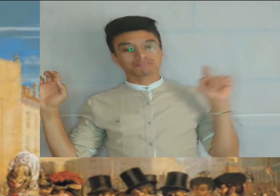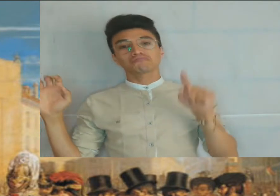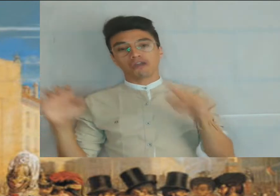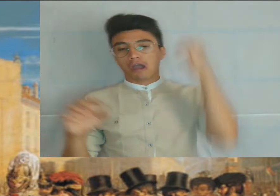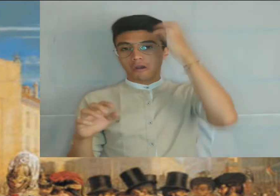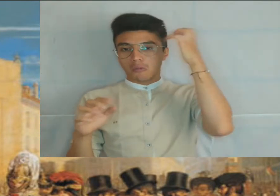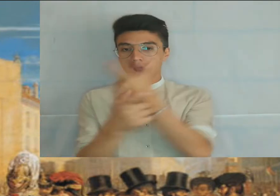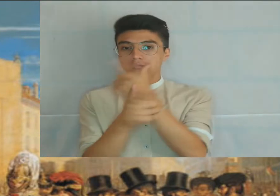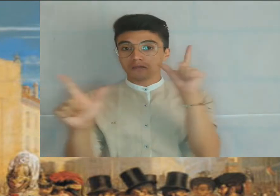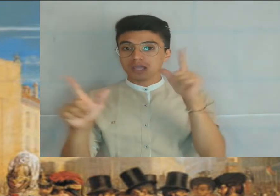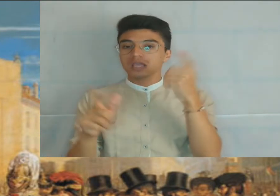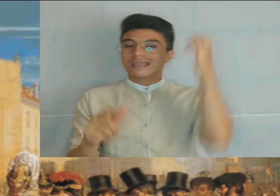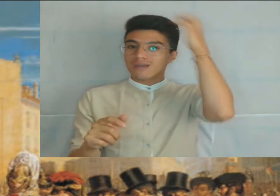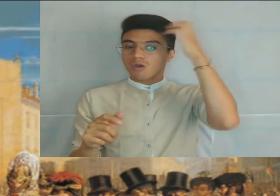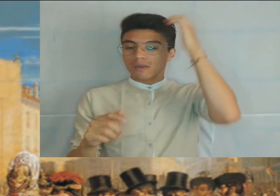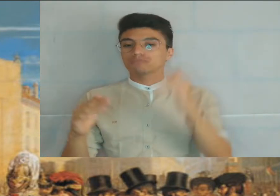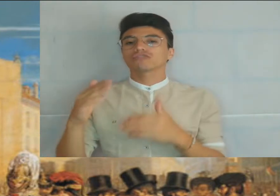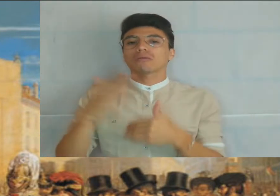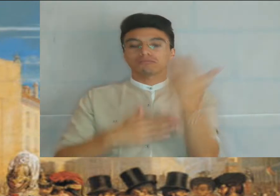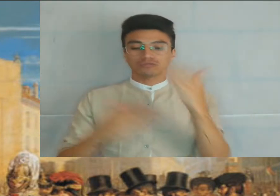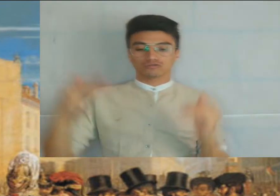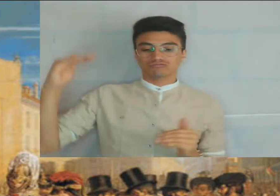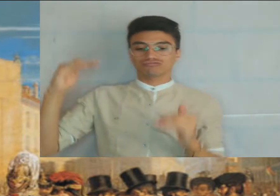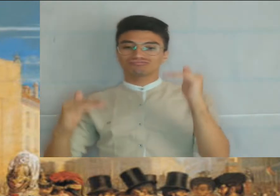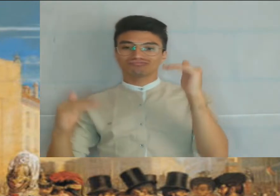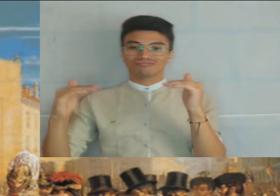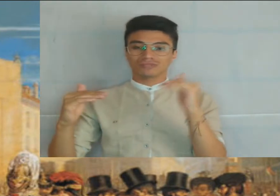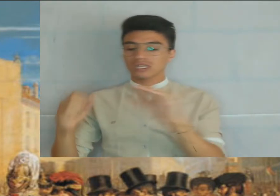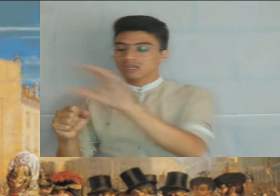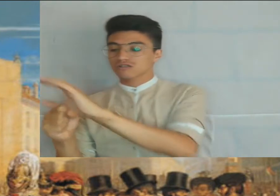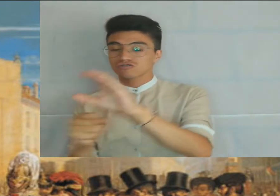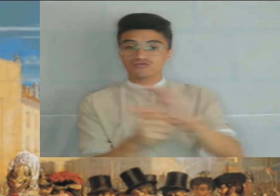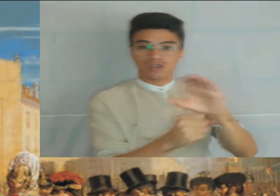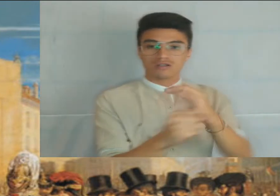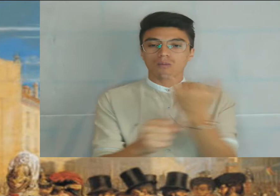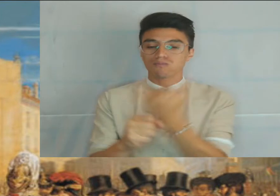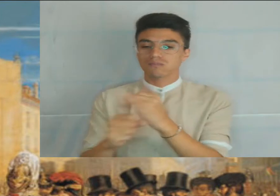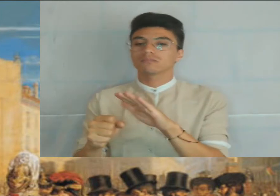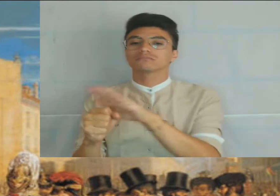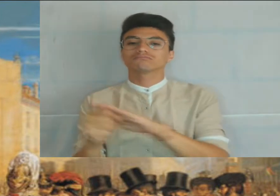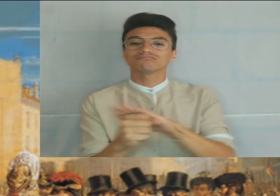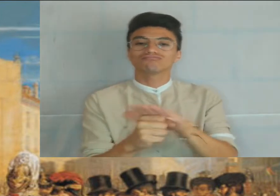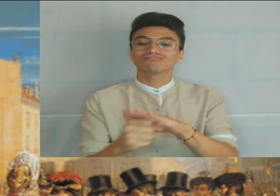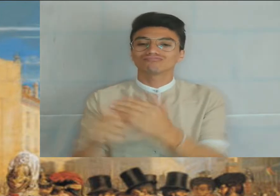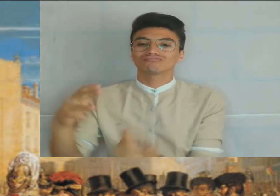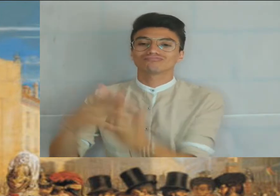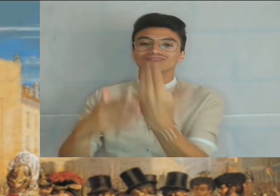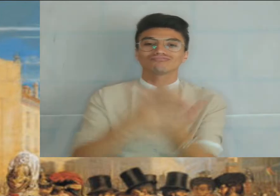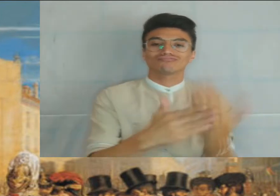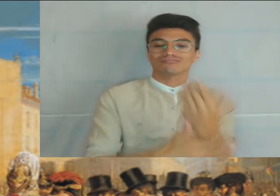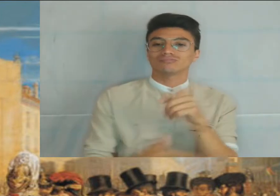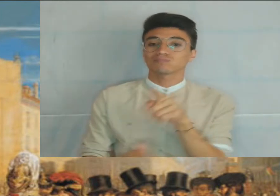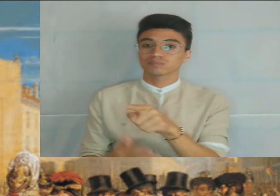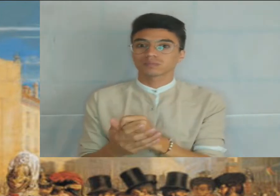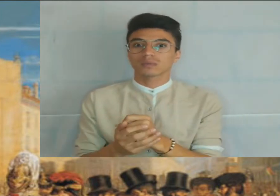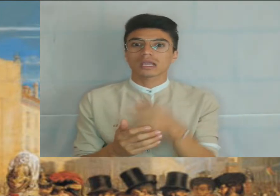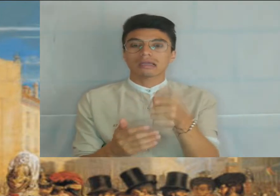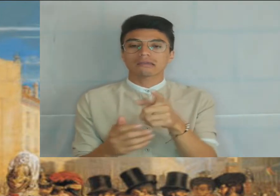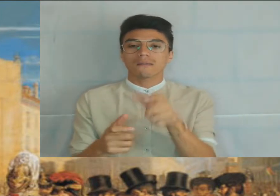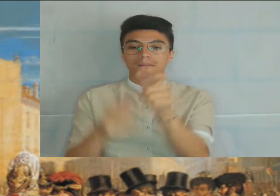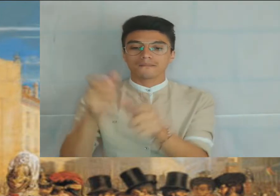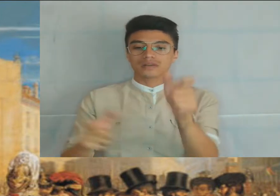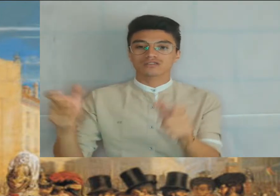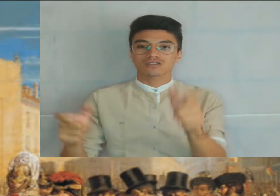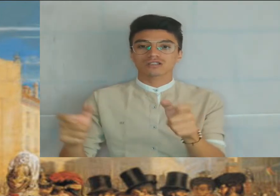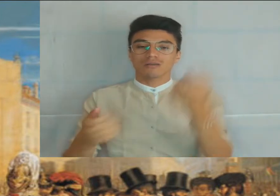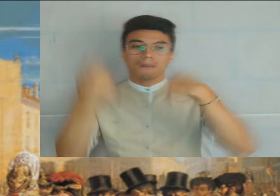Europa comenzó a estabilizarse y en las ciudades surgieron nuevos barrios de mercaderes y artesanos que, dedicados al comercio, fueron ganando